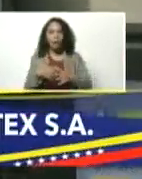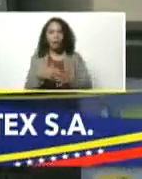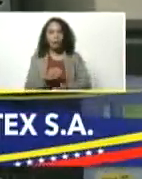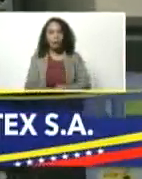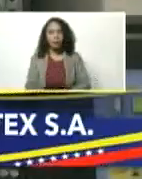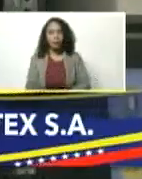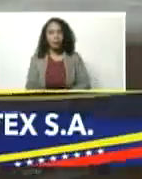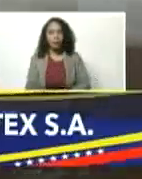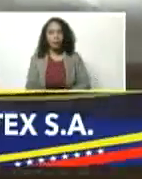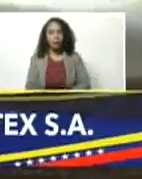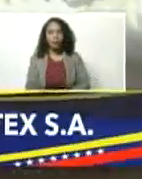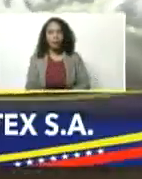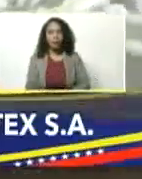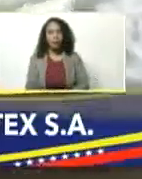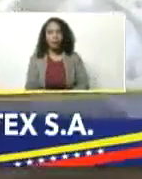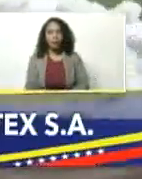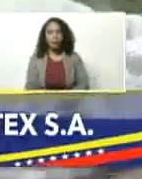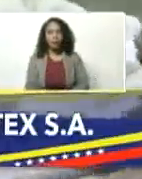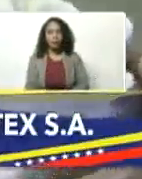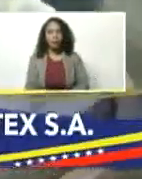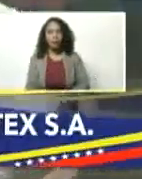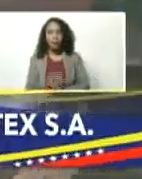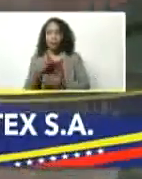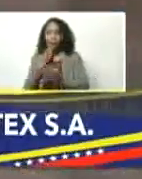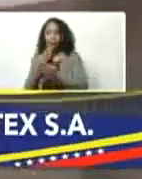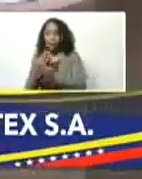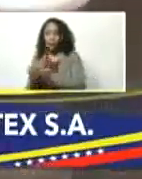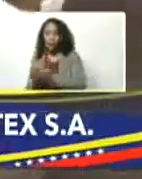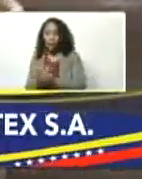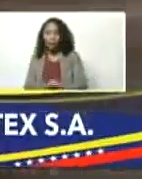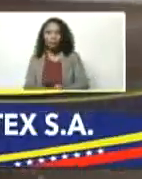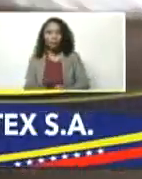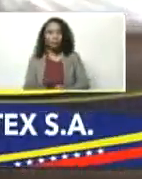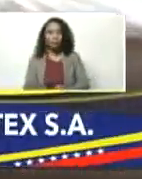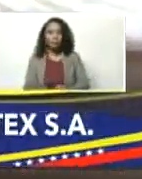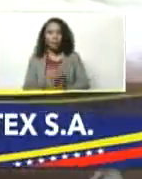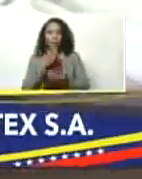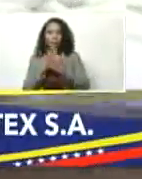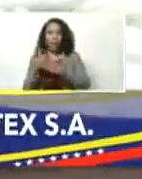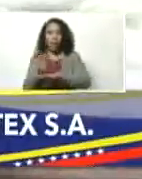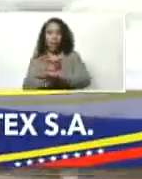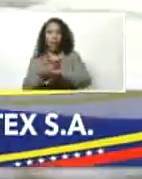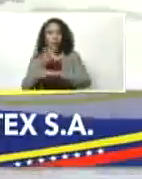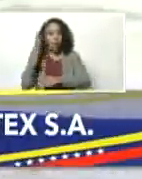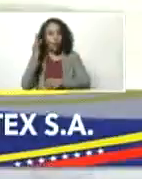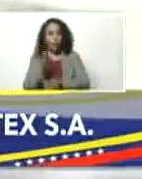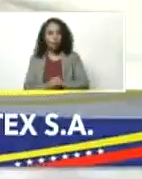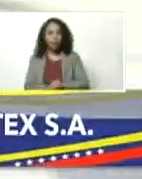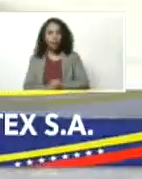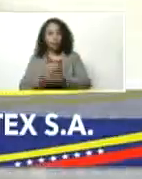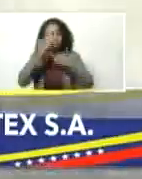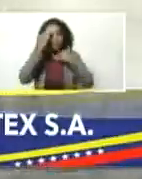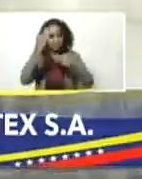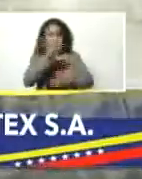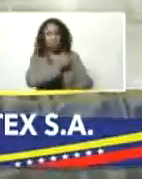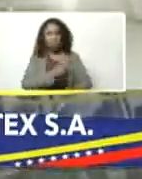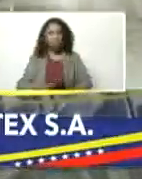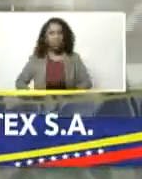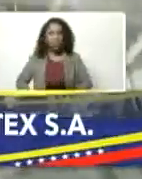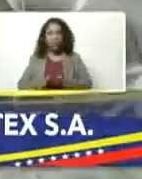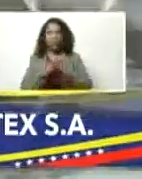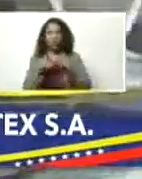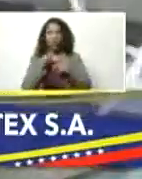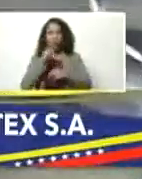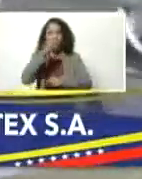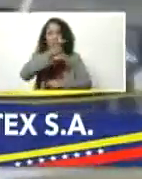presidente. Bueno, gracias gobernadora. Saludos, presidente, y todos los que están